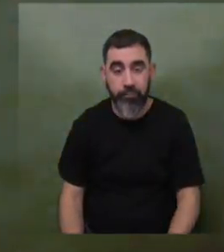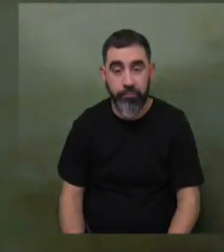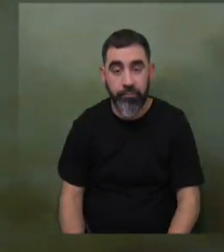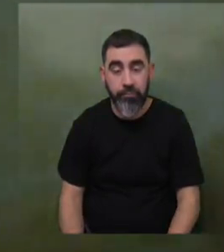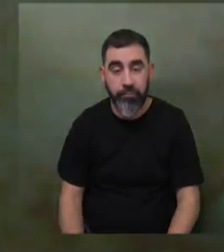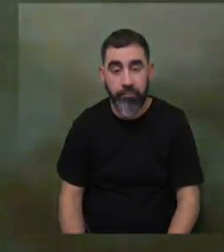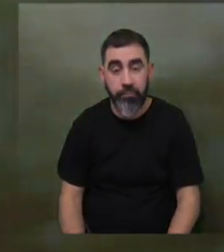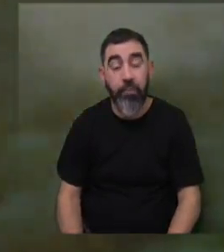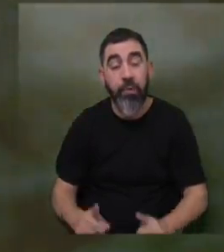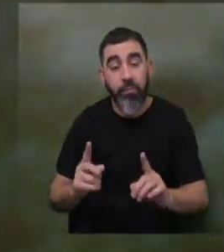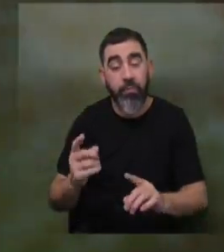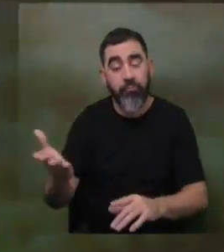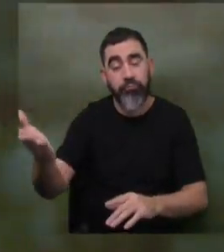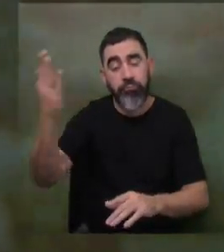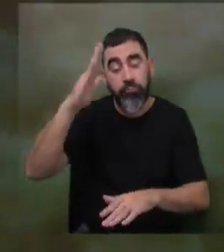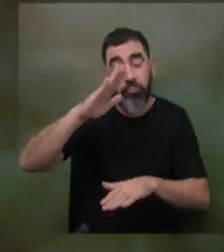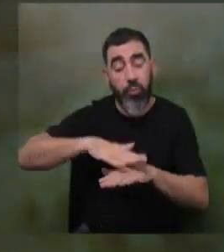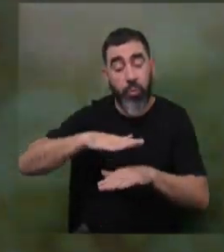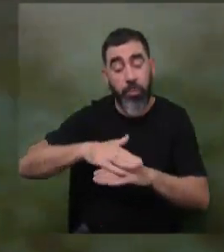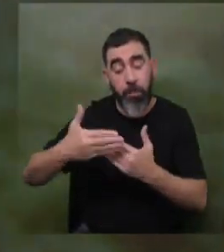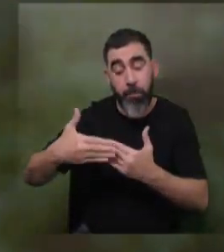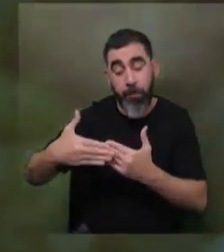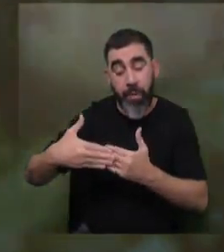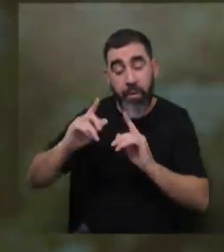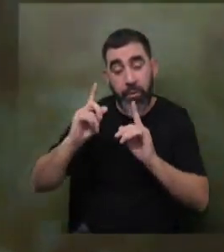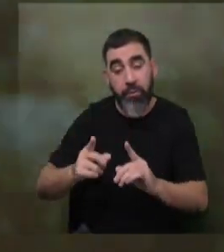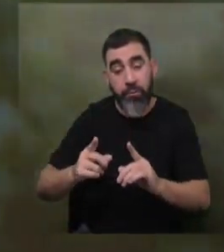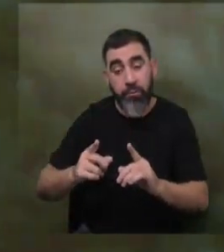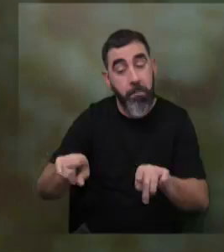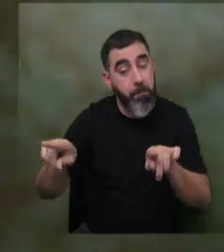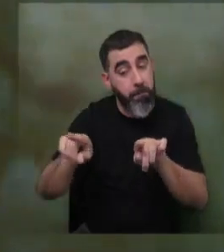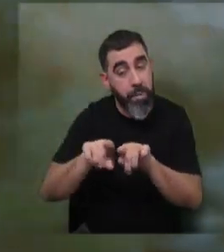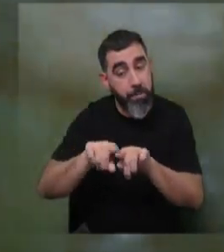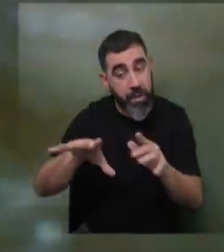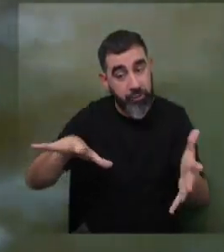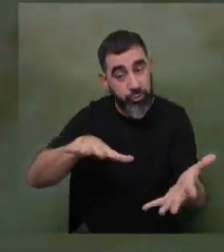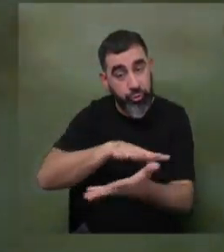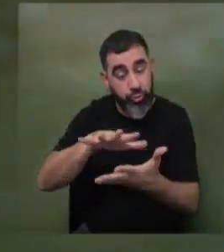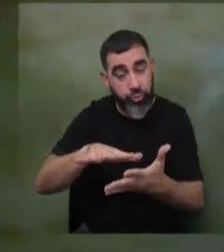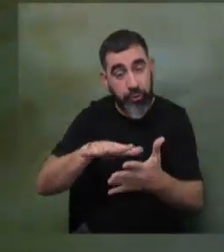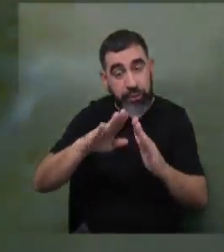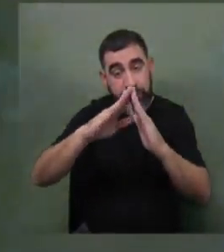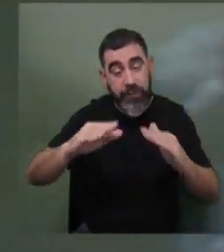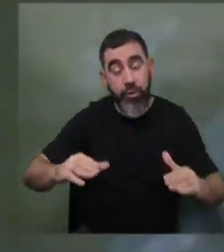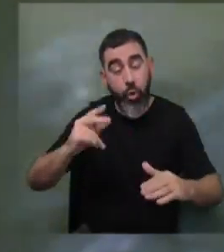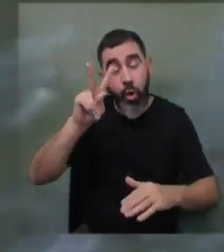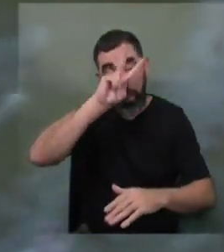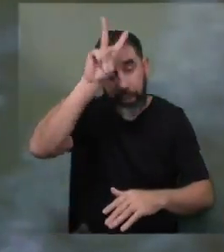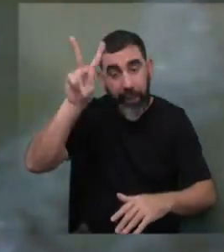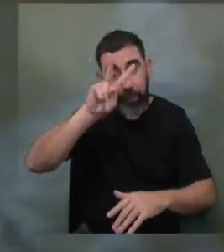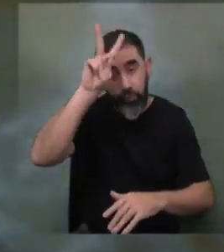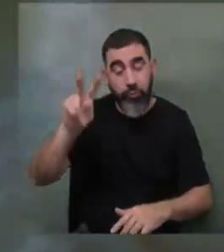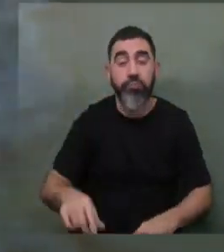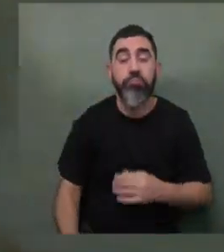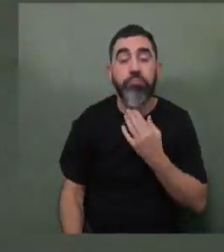Además, en una época histórica un poquito más cercana, aparecen en la misma región también los cerritos de indios. Muestra de que